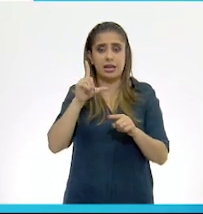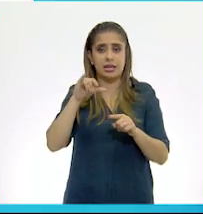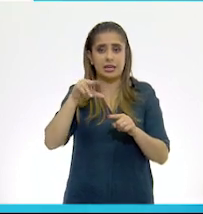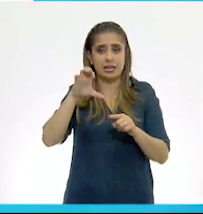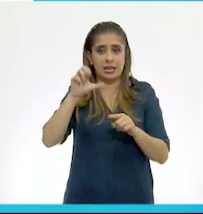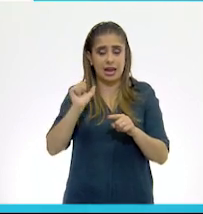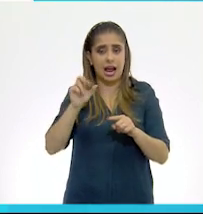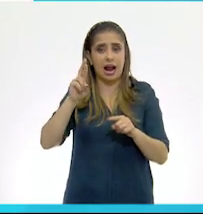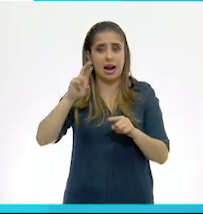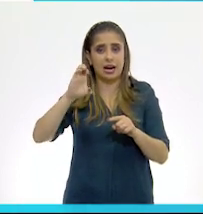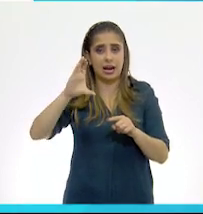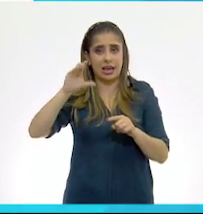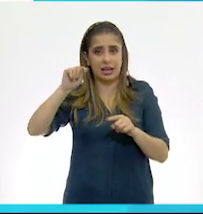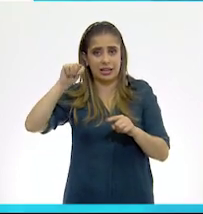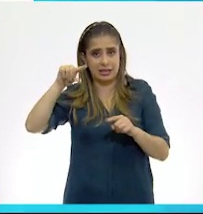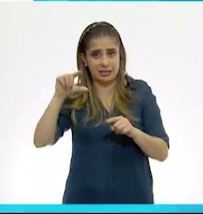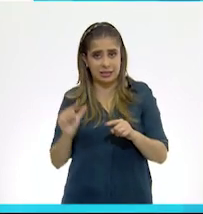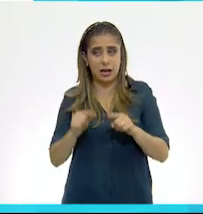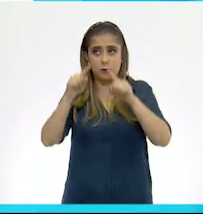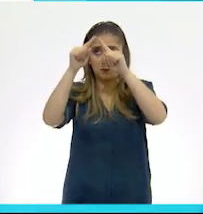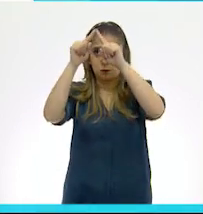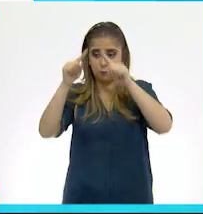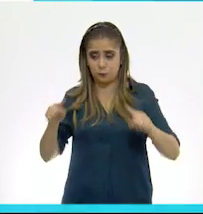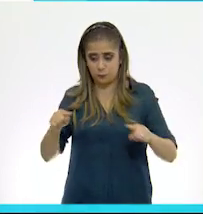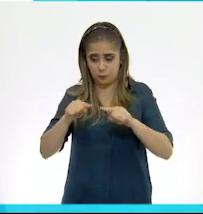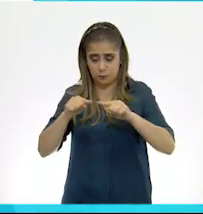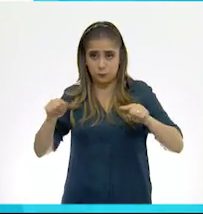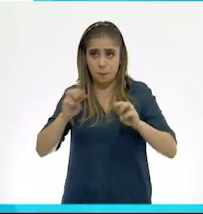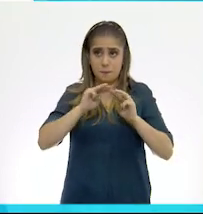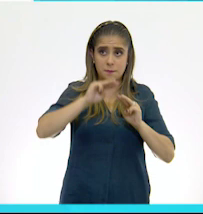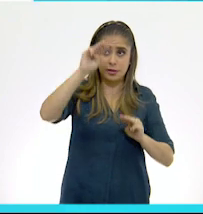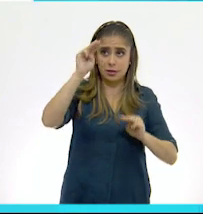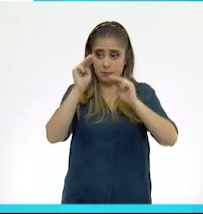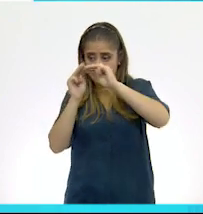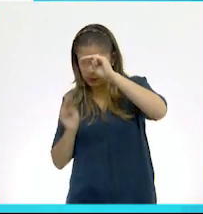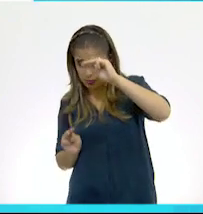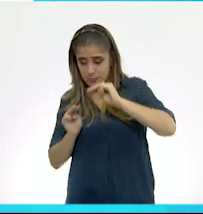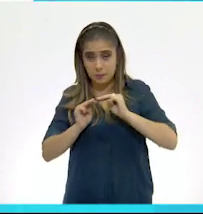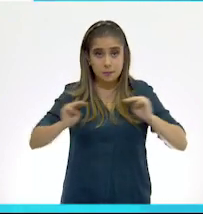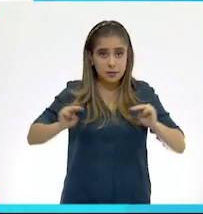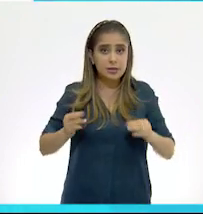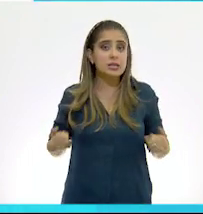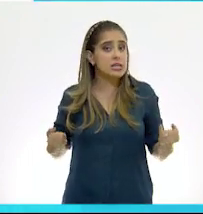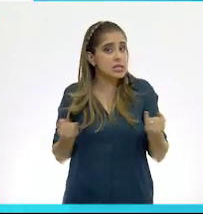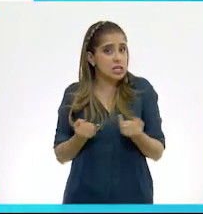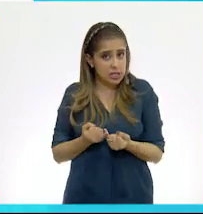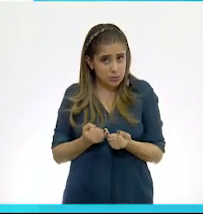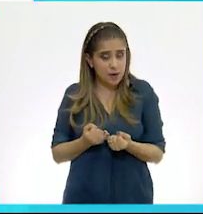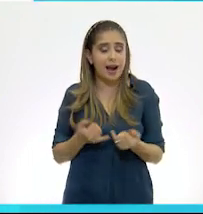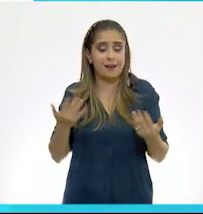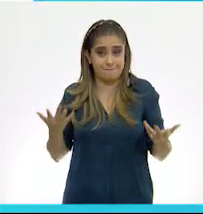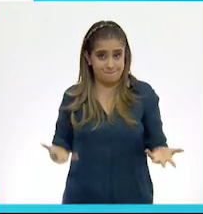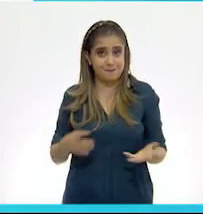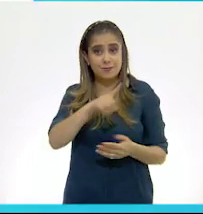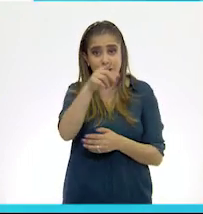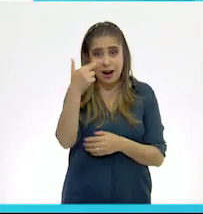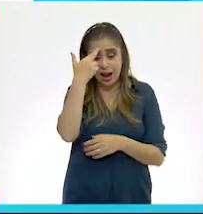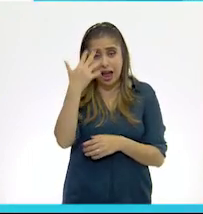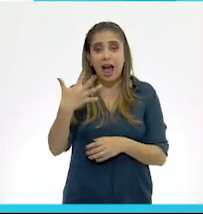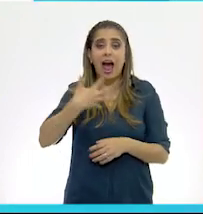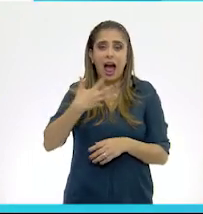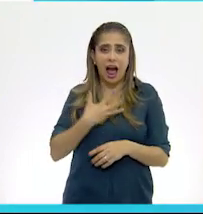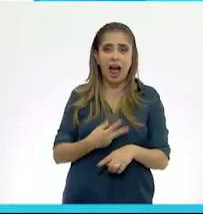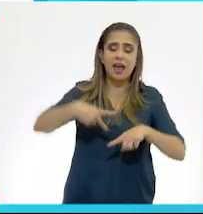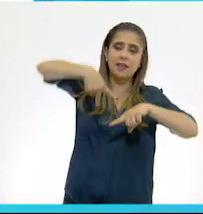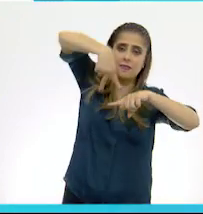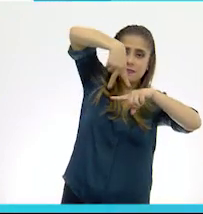Oscar, y todos sus lados miden lo mismo. Uh-huh. Tenemos que recordar a las niñas y a los niños que existen triángulos con